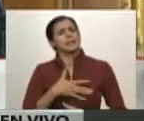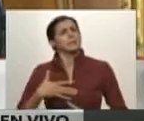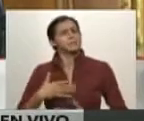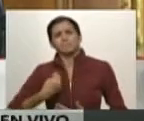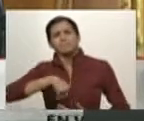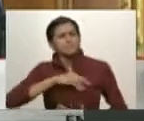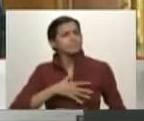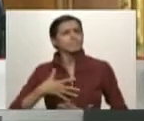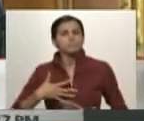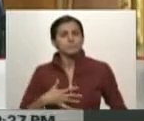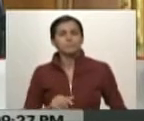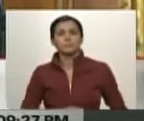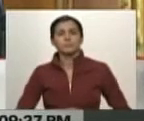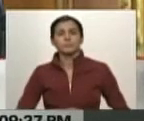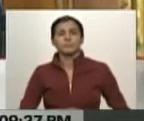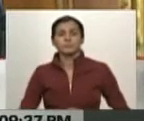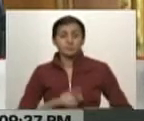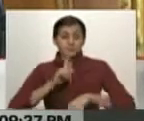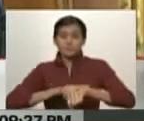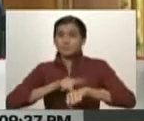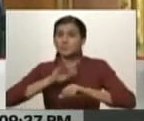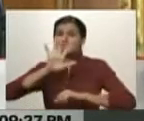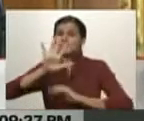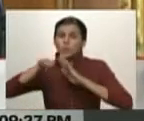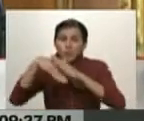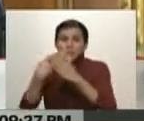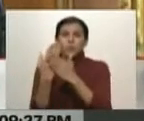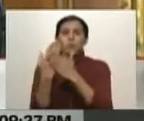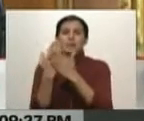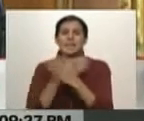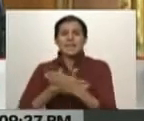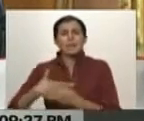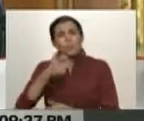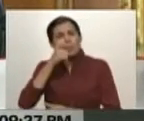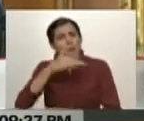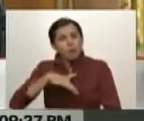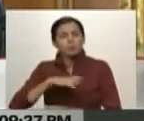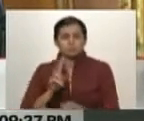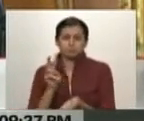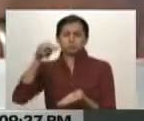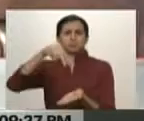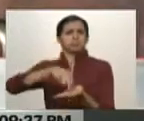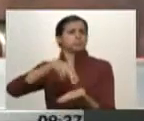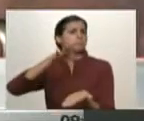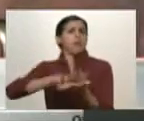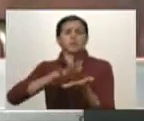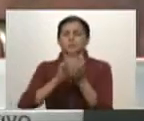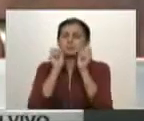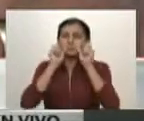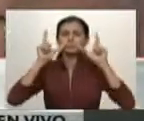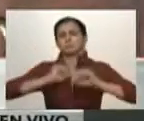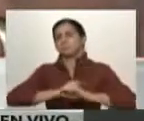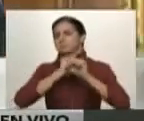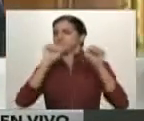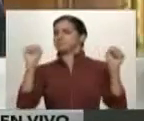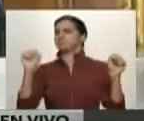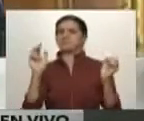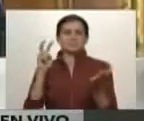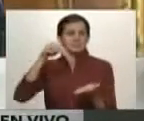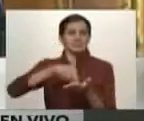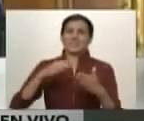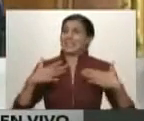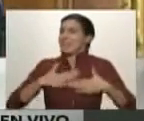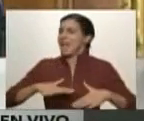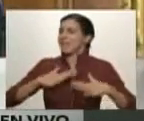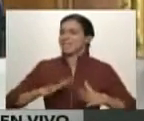desde las 5 de la mañana que nuestro pueblo se levante tranquilo sonriente feliz